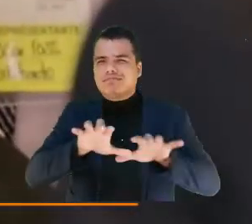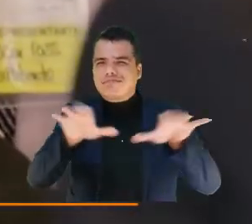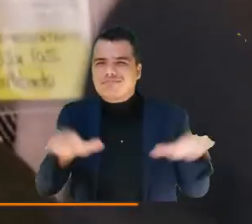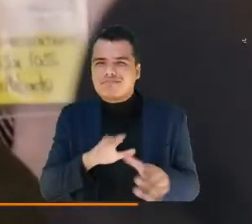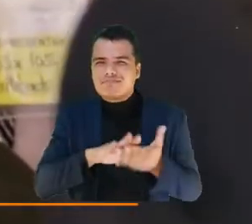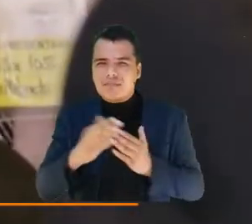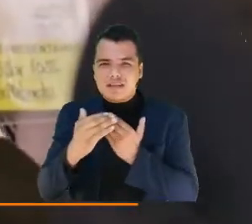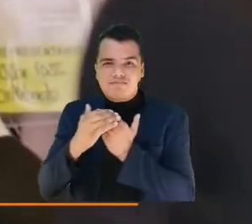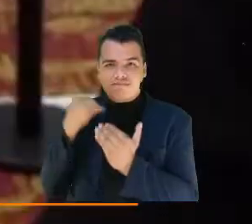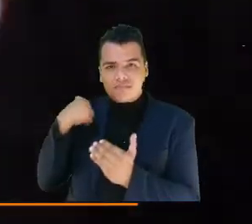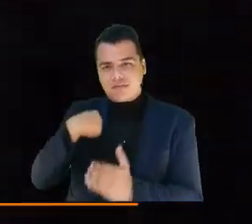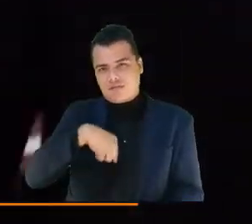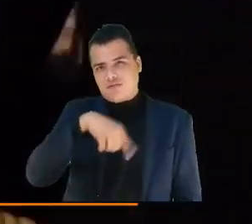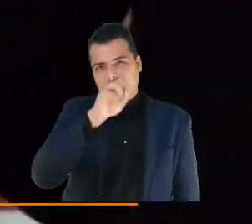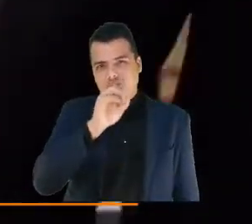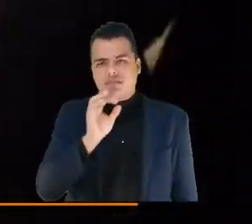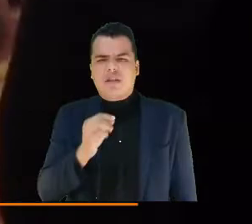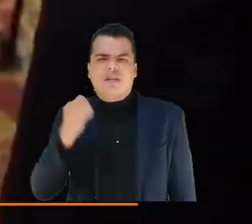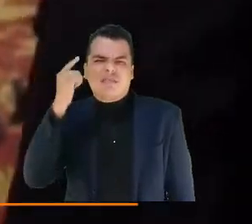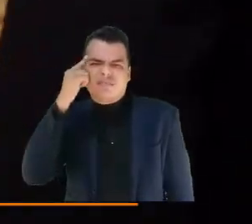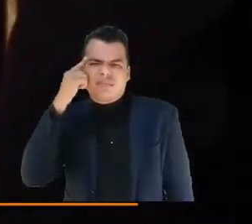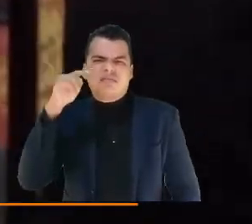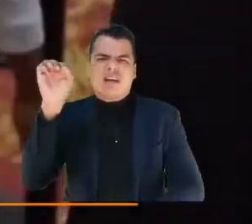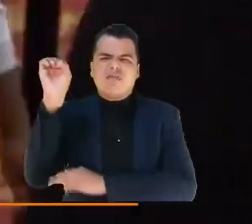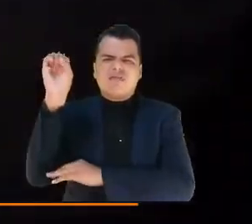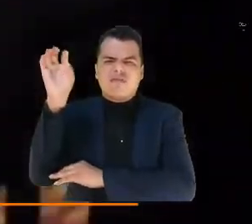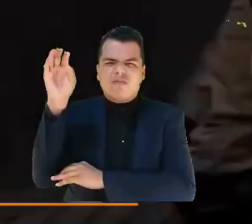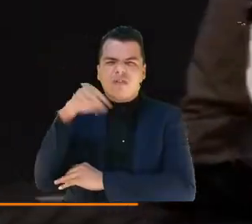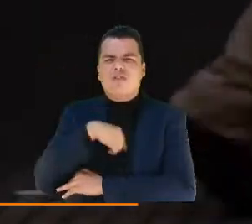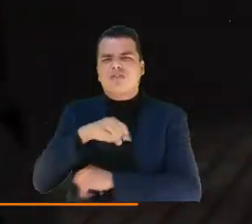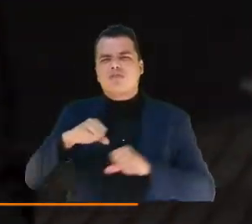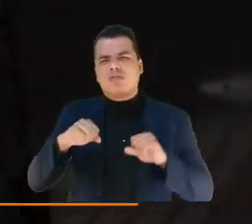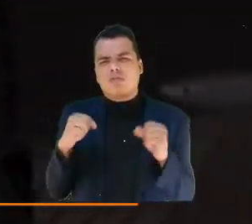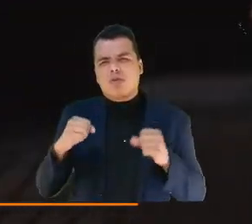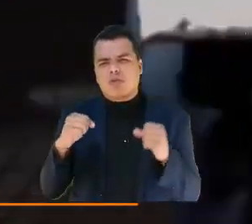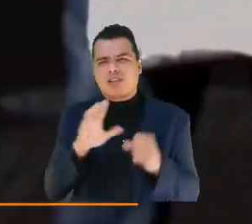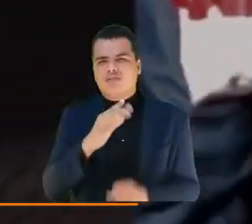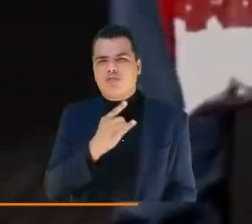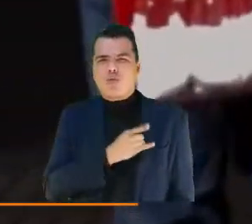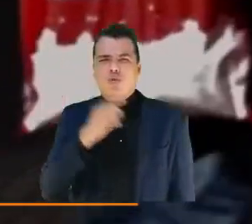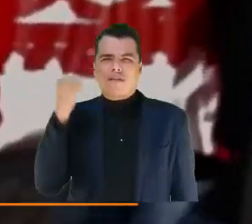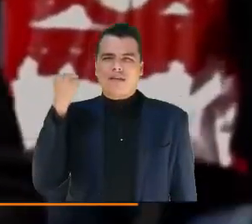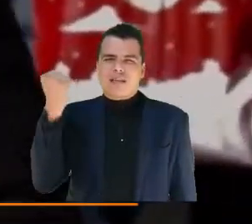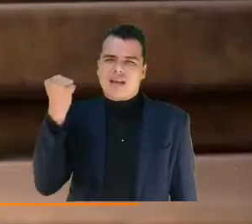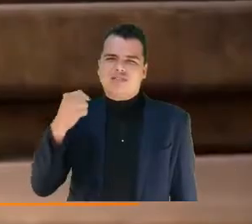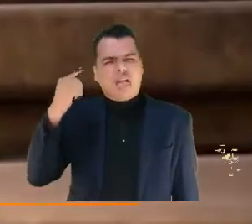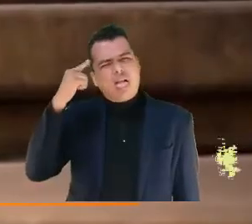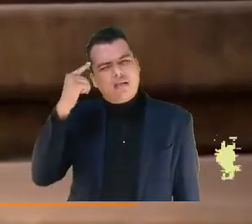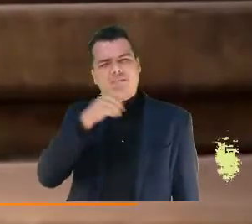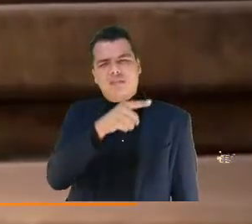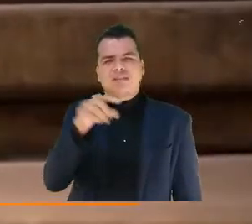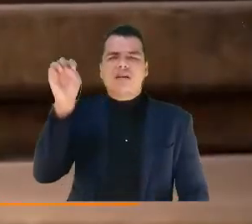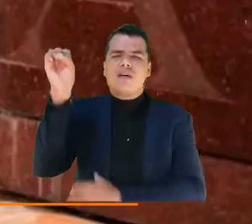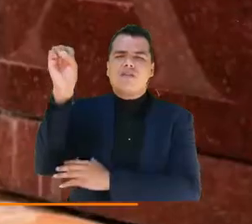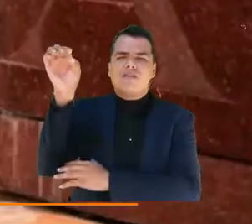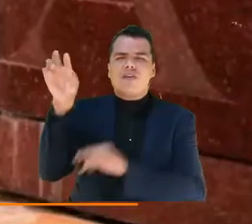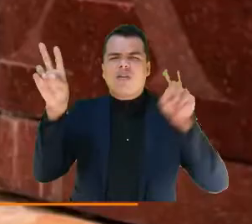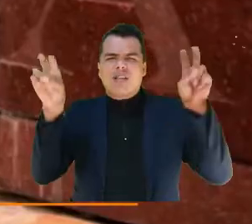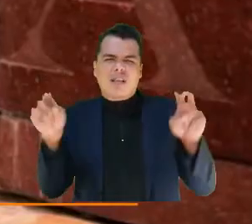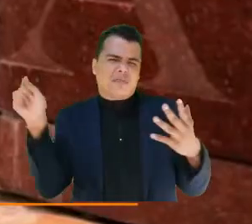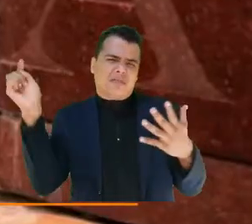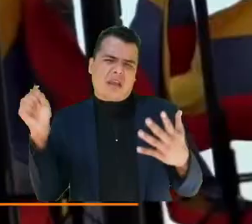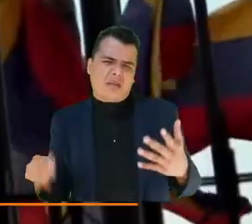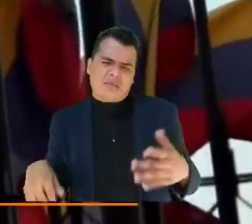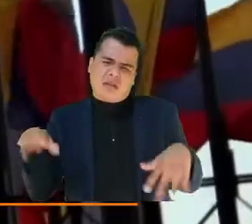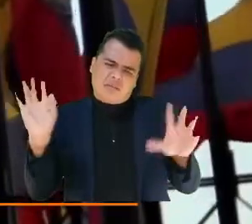yo pensé que eran uno de los foros que hacían en Bogotá, que hacía la Universidad Nacional, que hacían foros a nivel nacional para